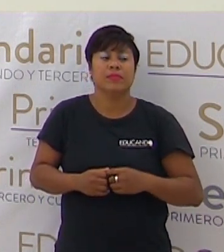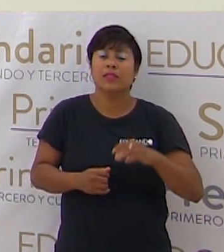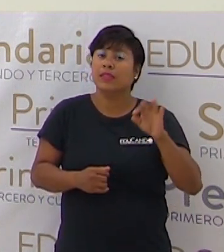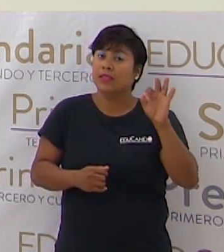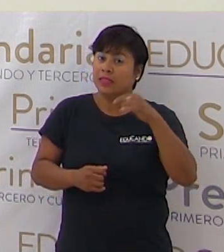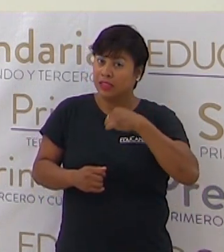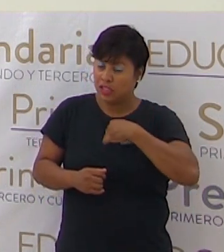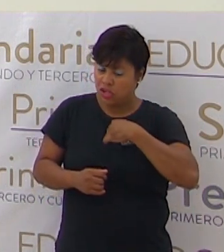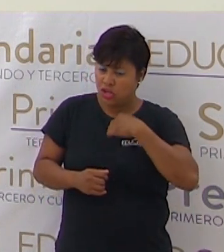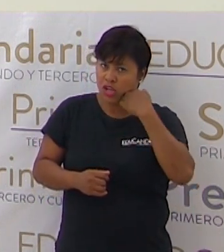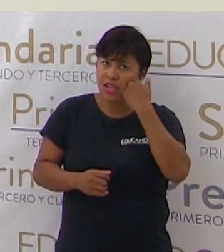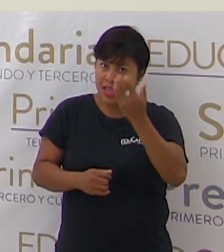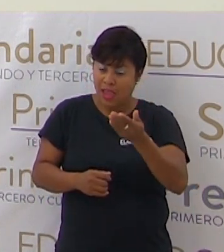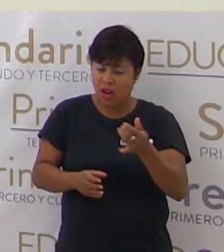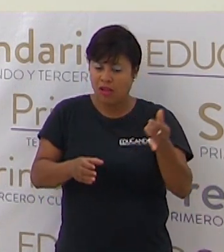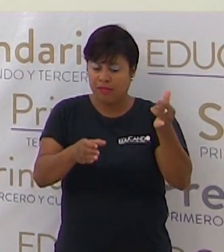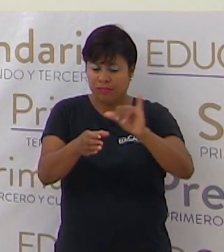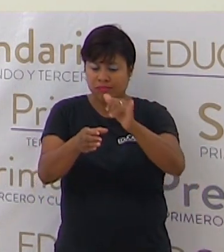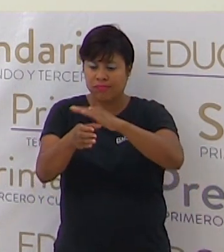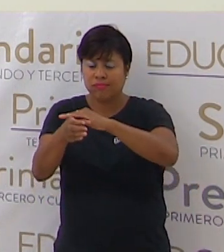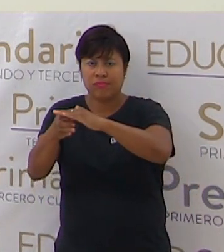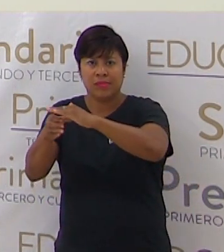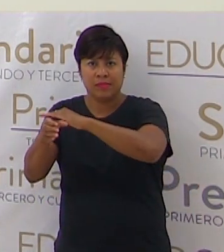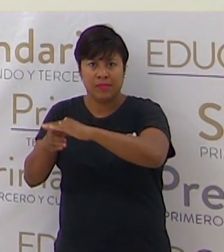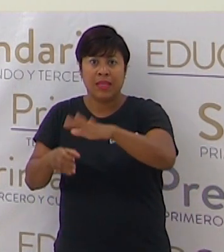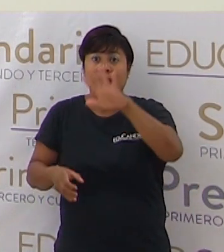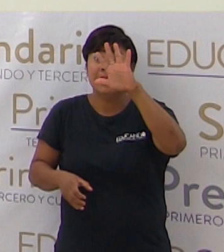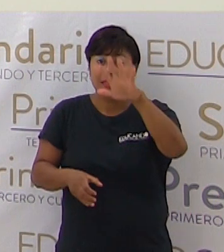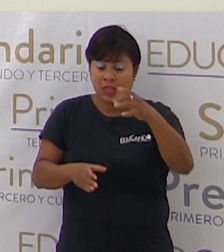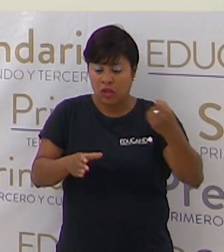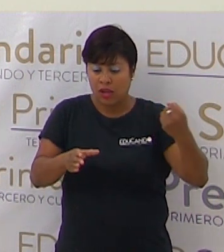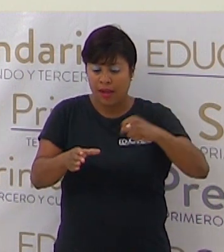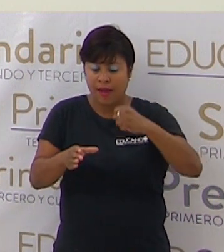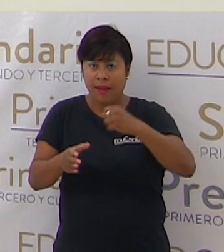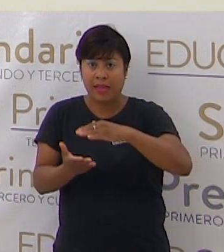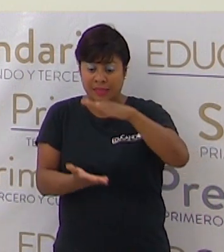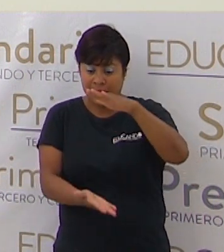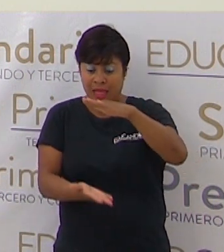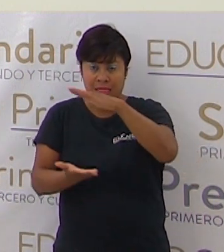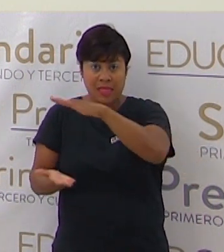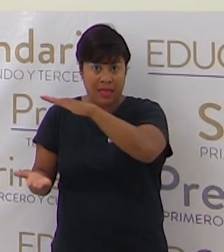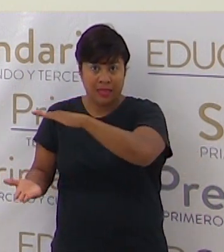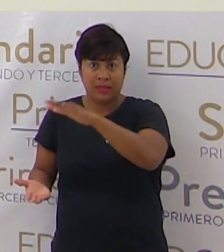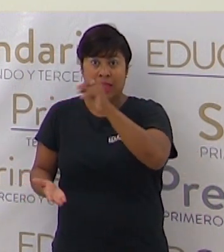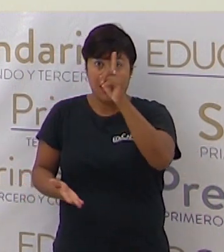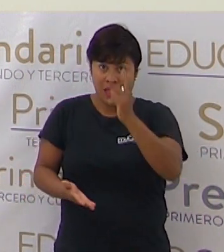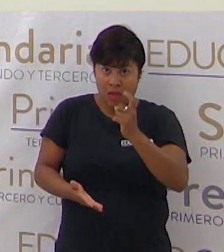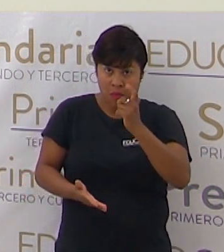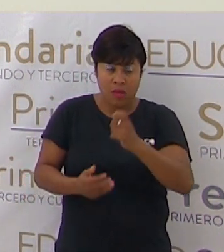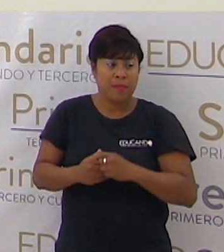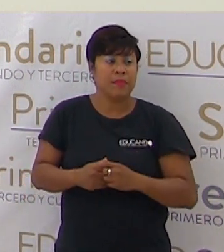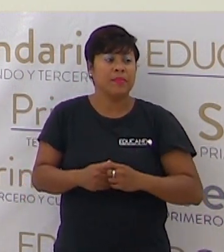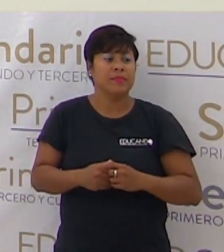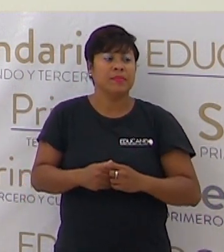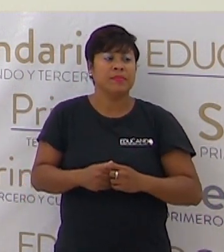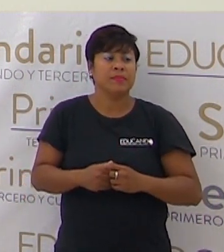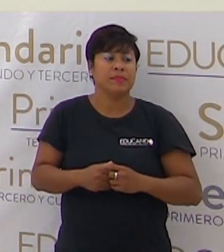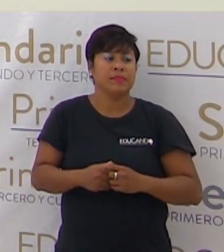Si yo quisiera llenar 5 jarras grandes de agua,